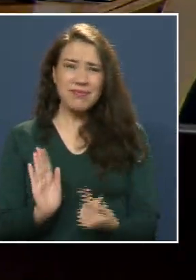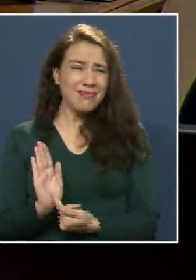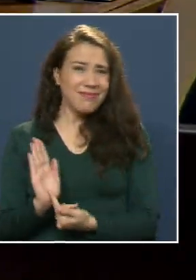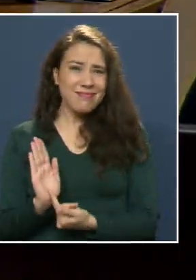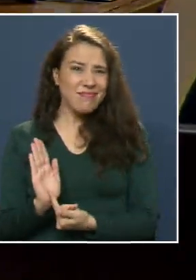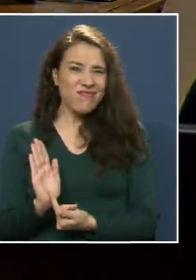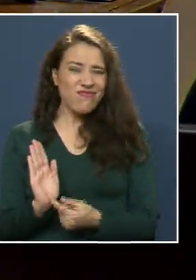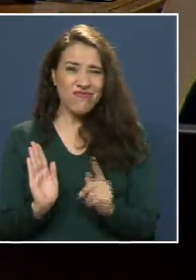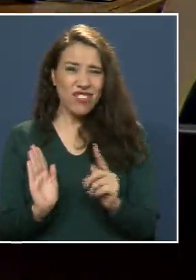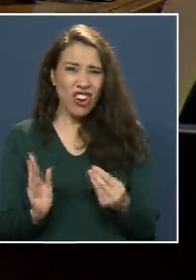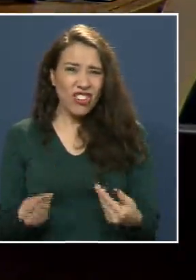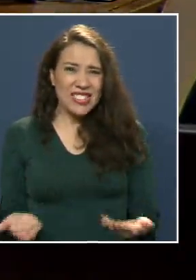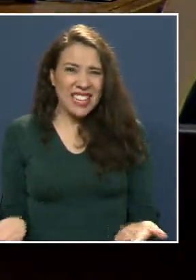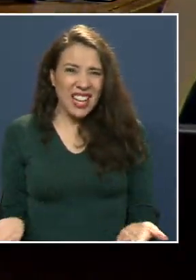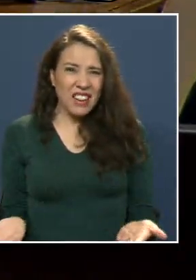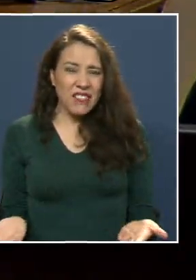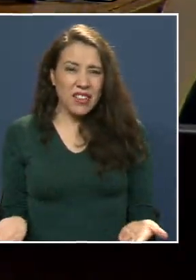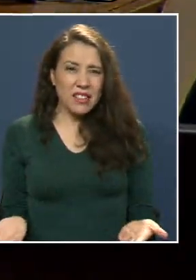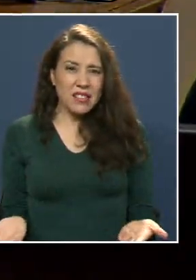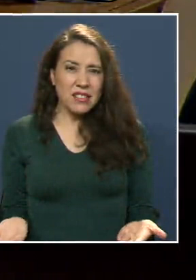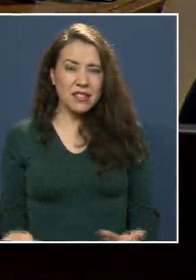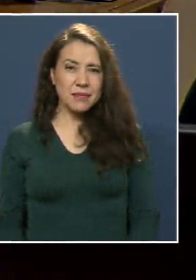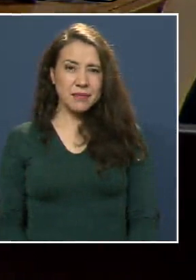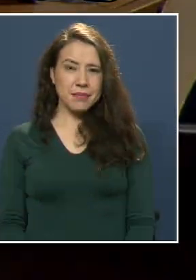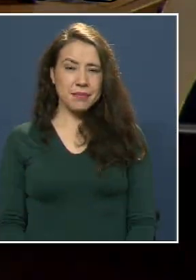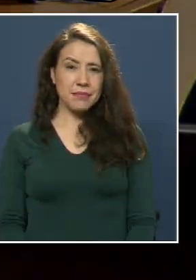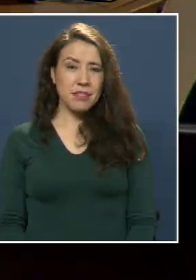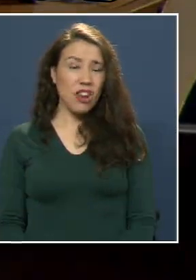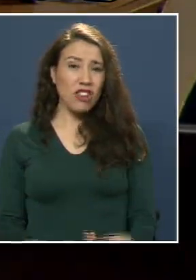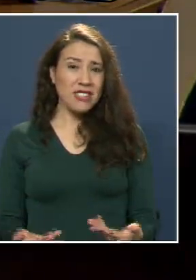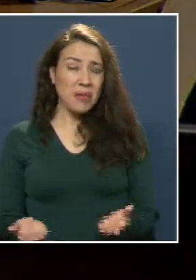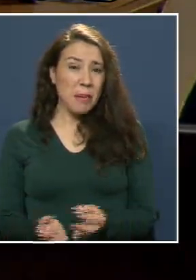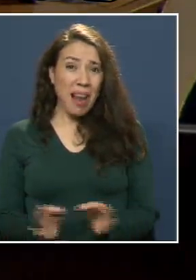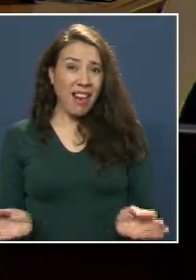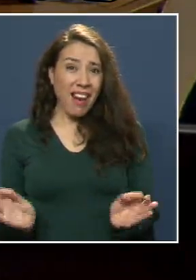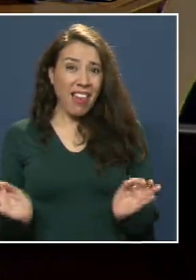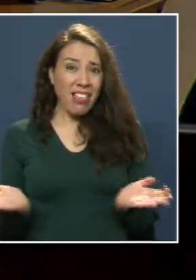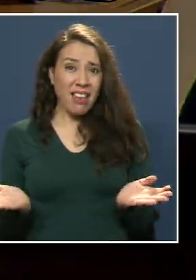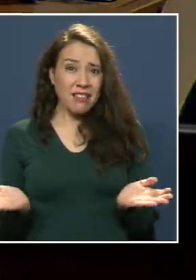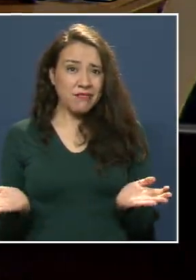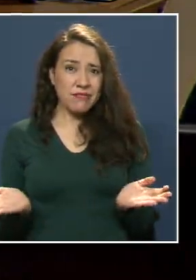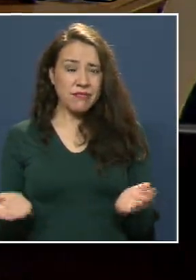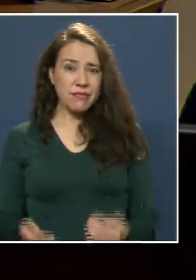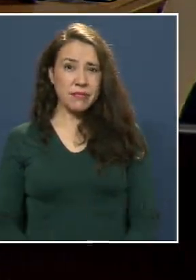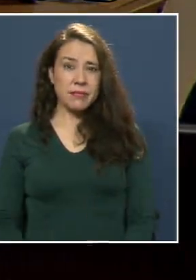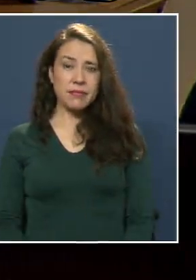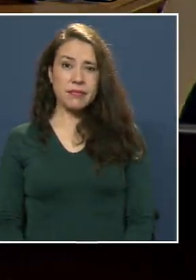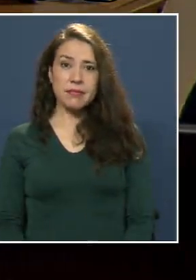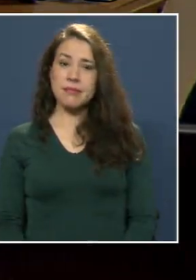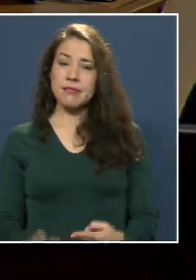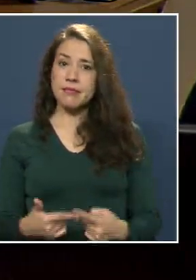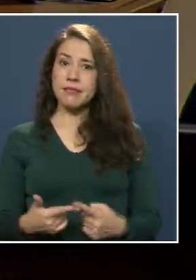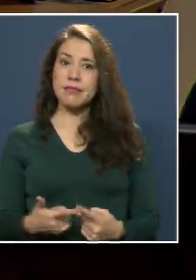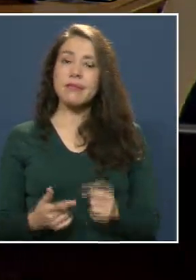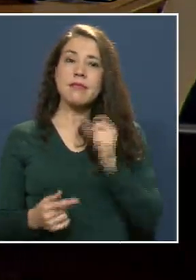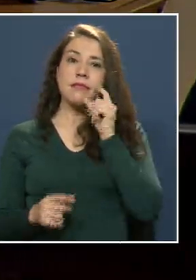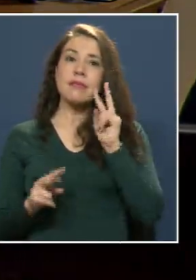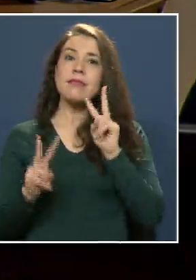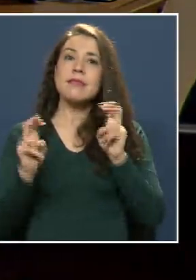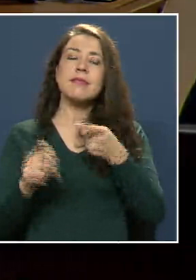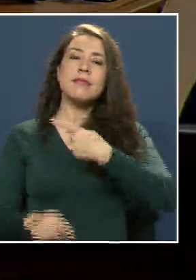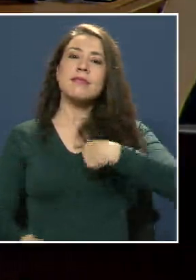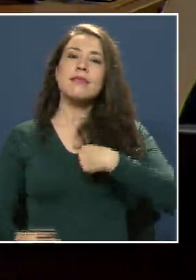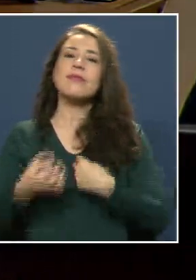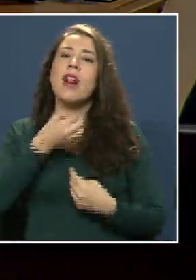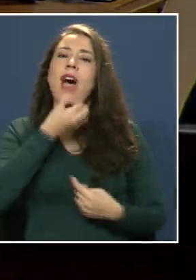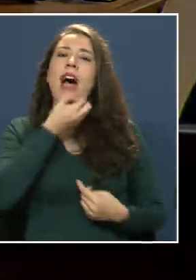totalmente ineficiente. No le serviría a nada, a nadie. En consecuencia, ¿cuál es el tema que yo hemos